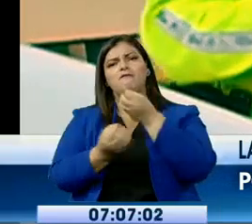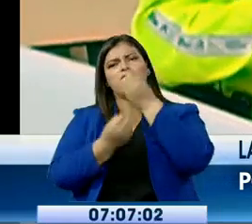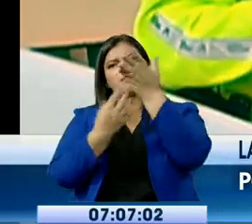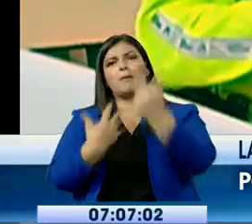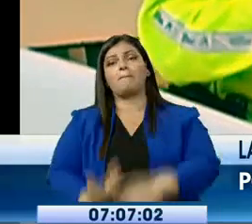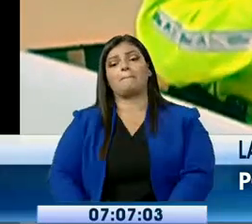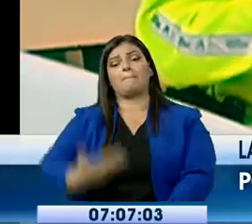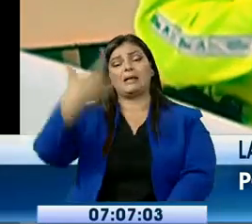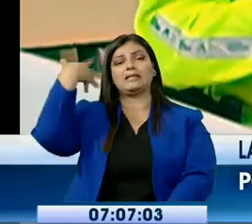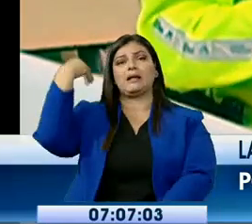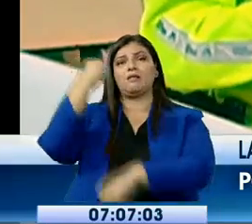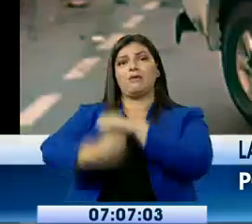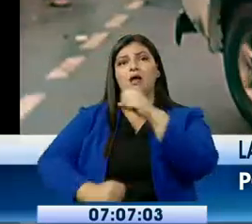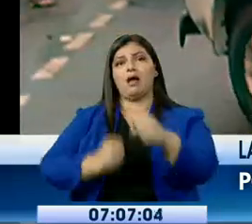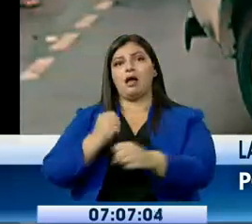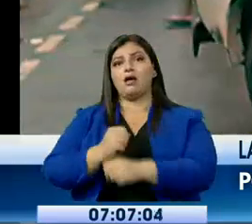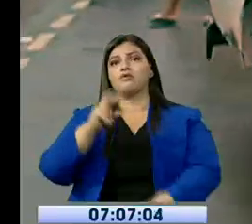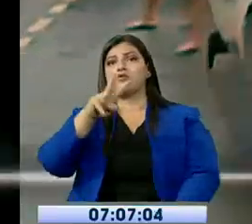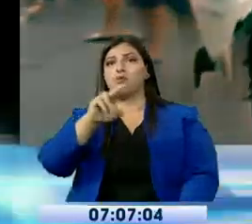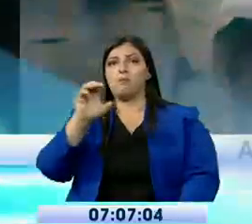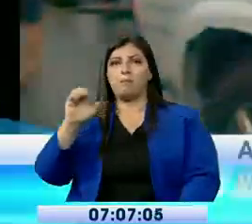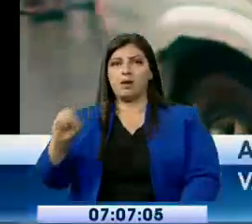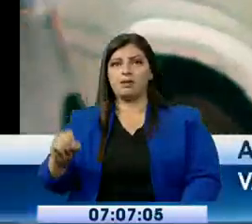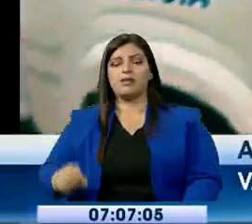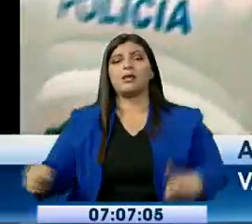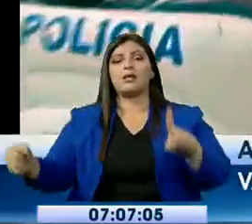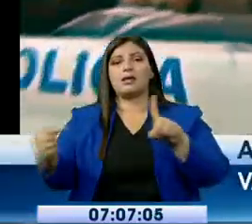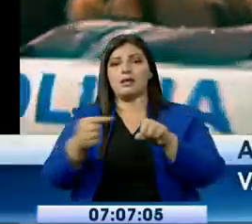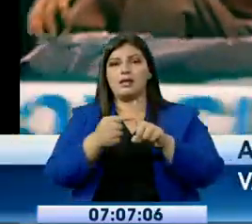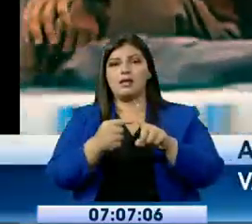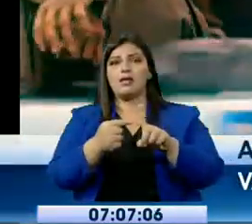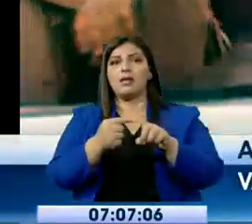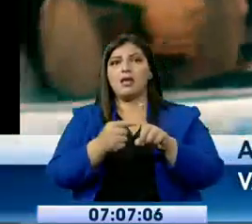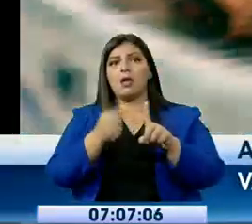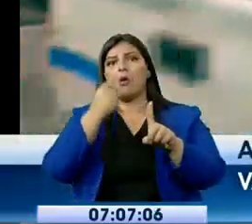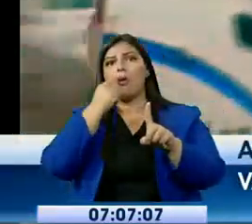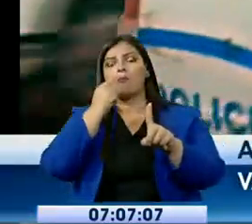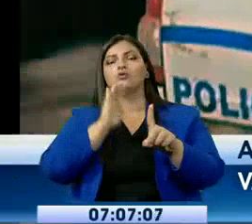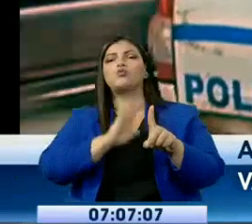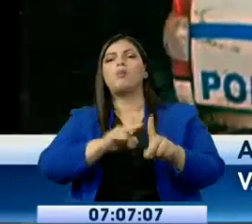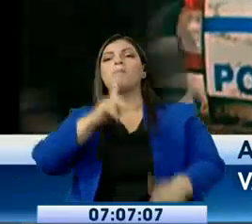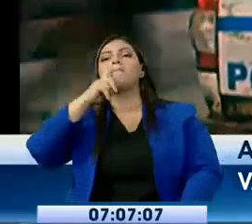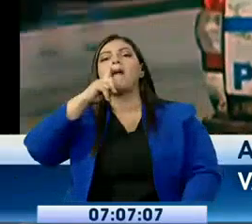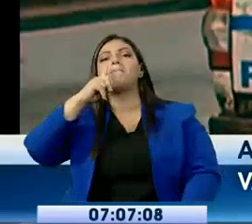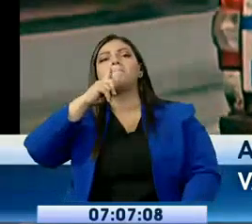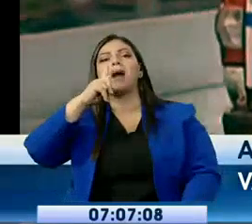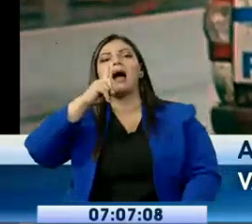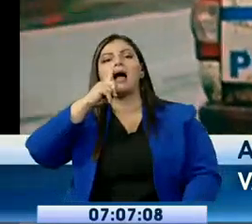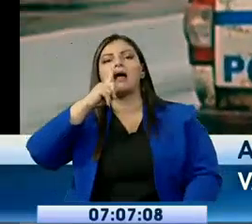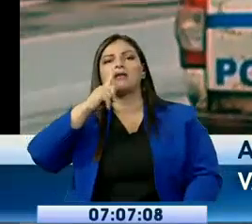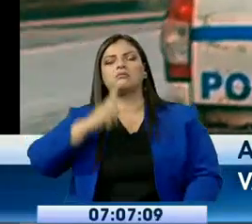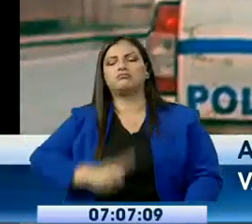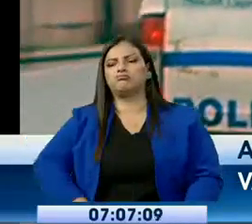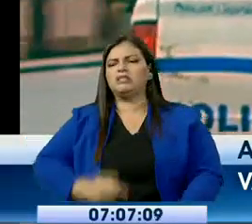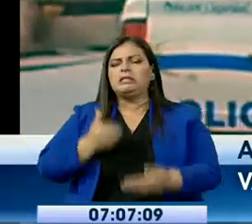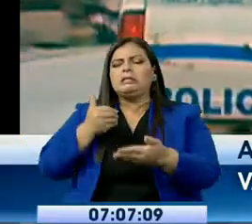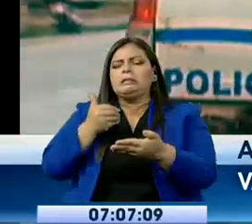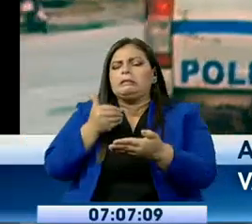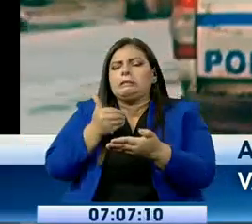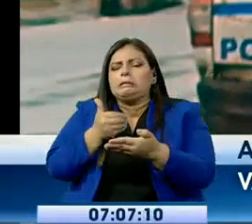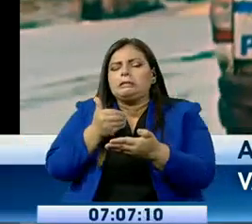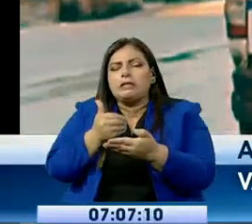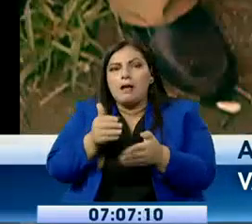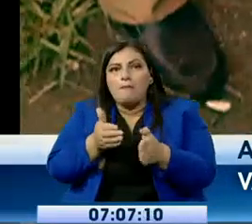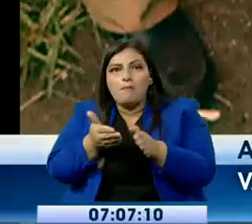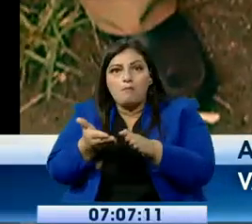ambos hermanos falleció. En el testamento había expresado con claridad que prefería que sus tierras queden bajo la administración de